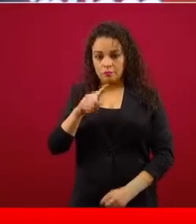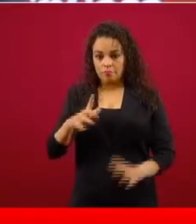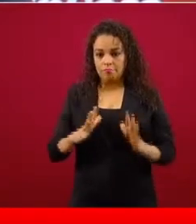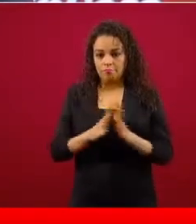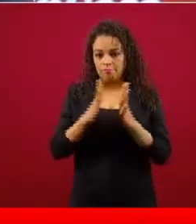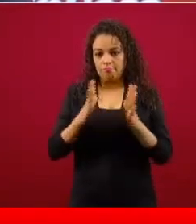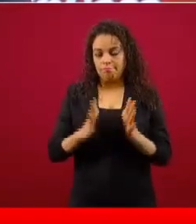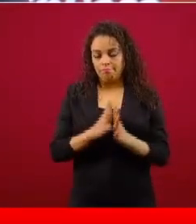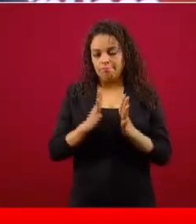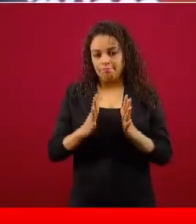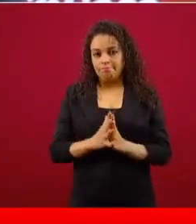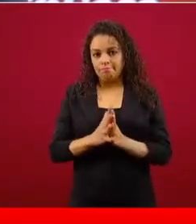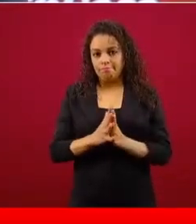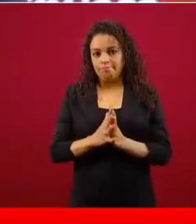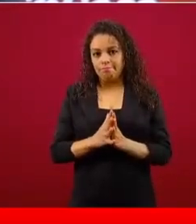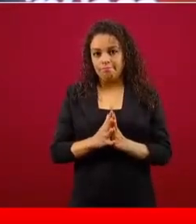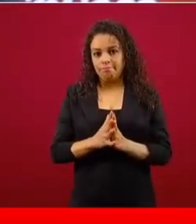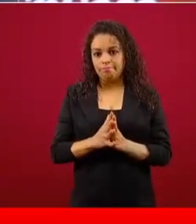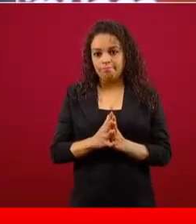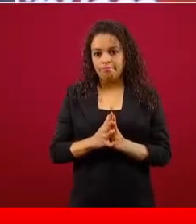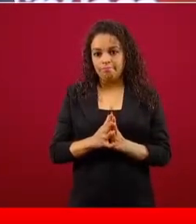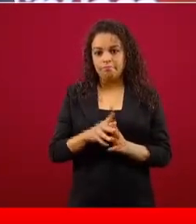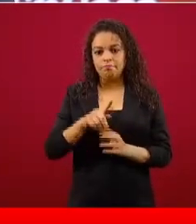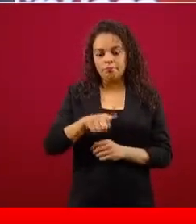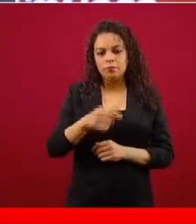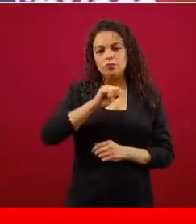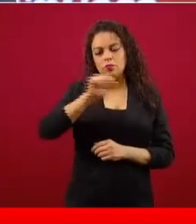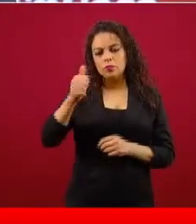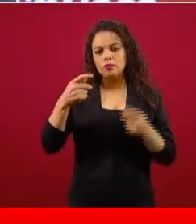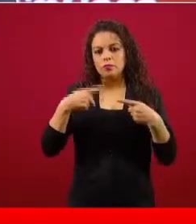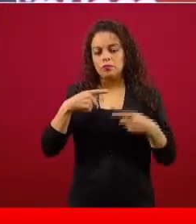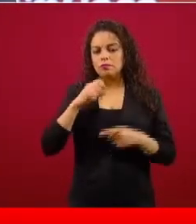porque tiene que ver, y otros servidores públicos.